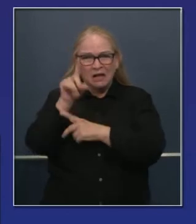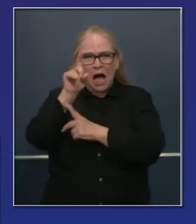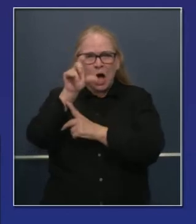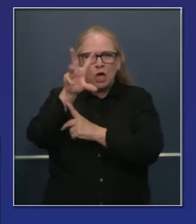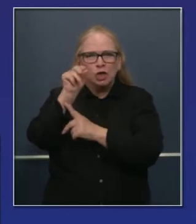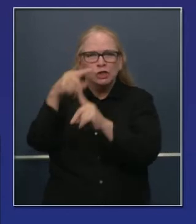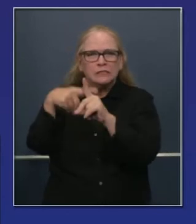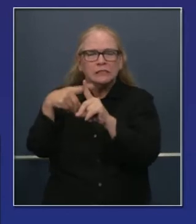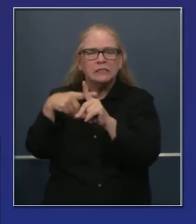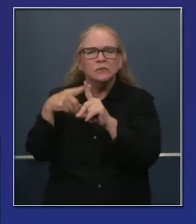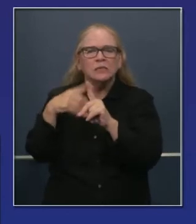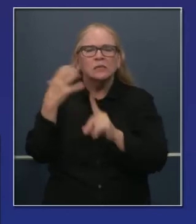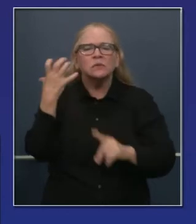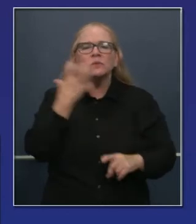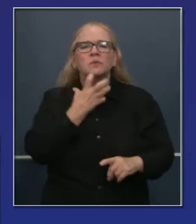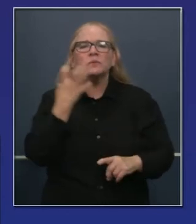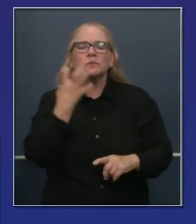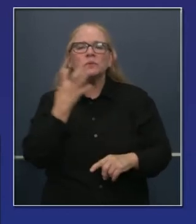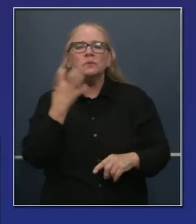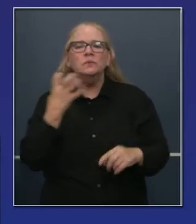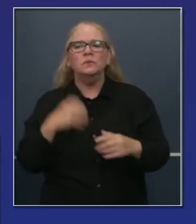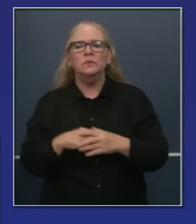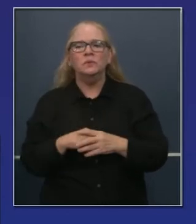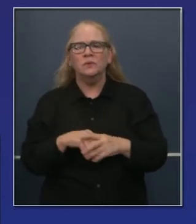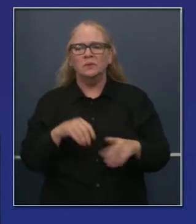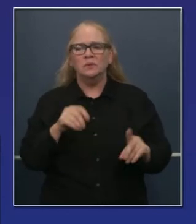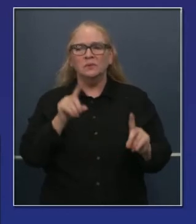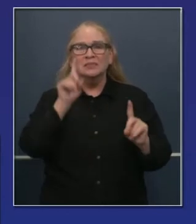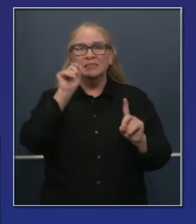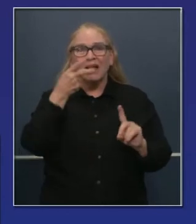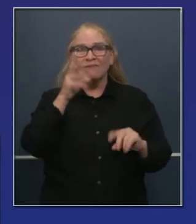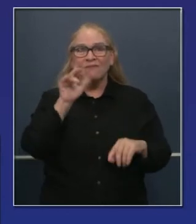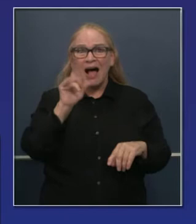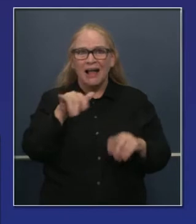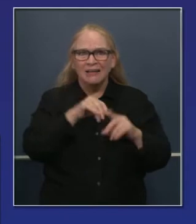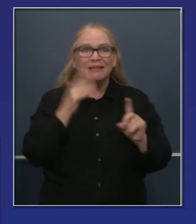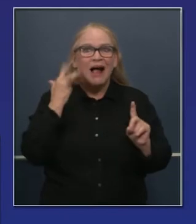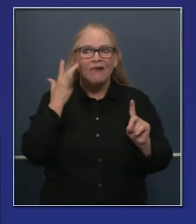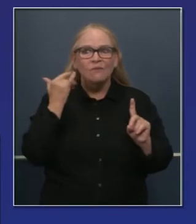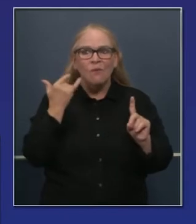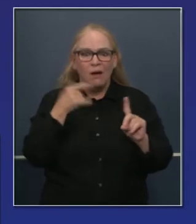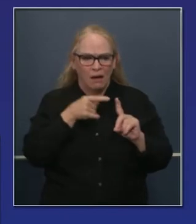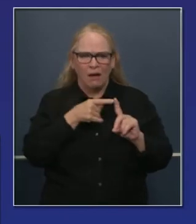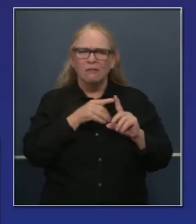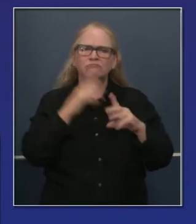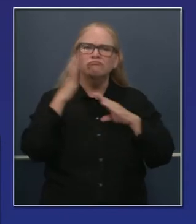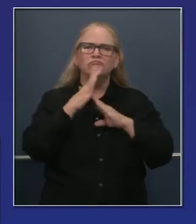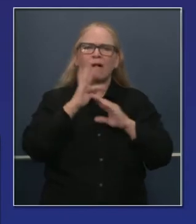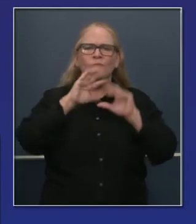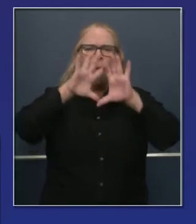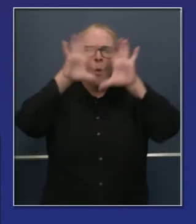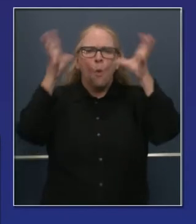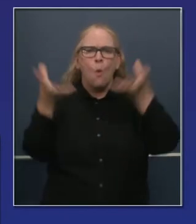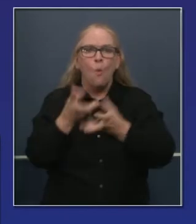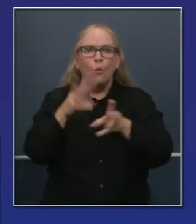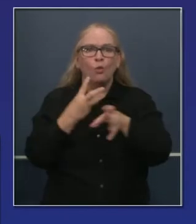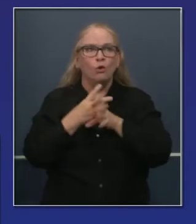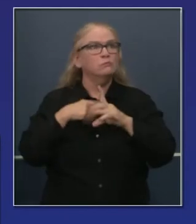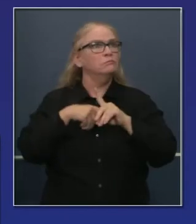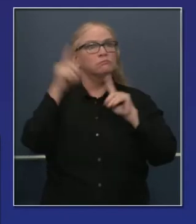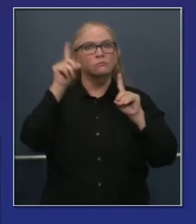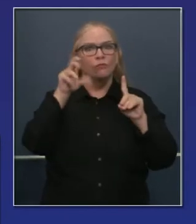calor de 130 grados de dalí california ayer todos estamos